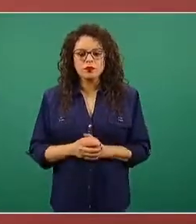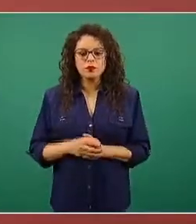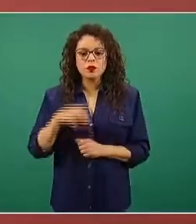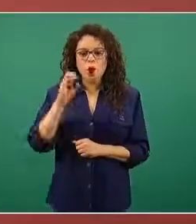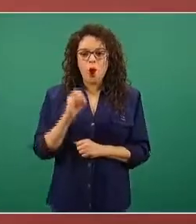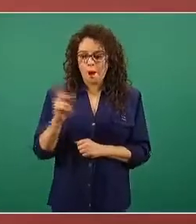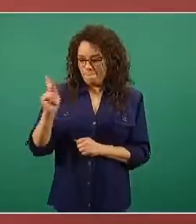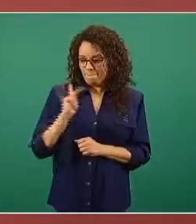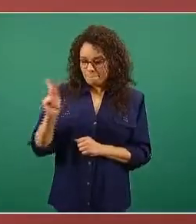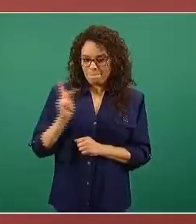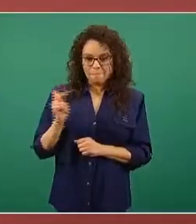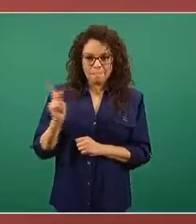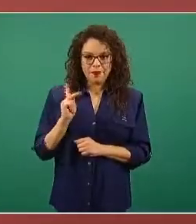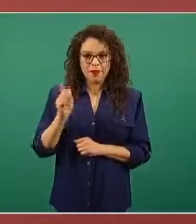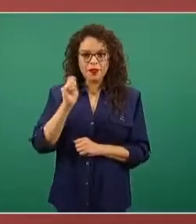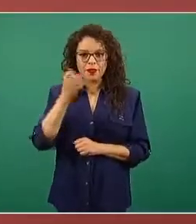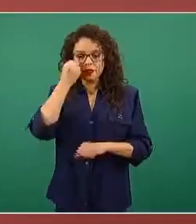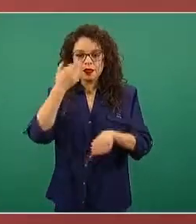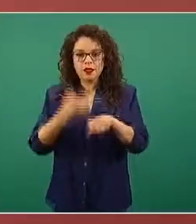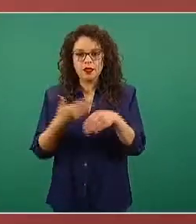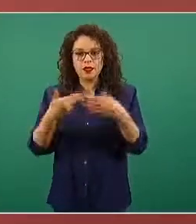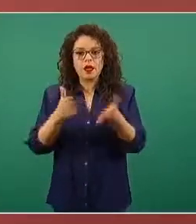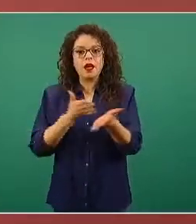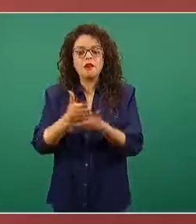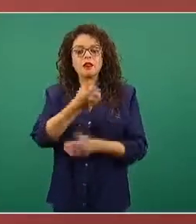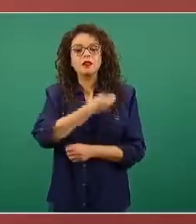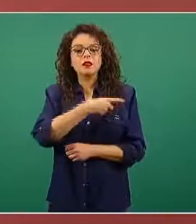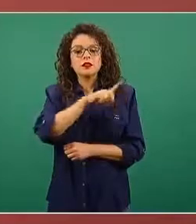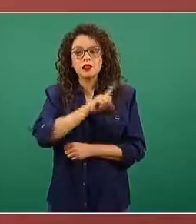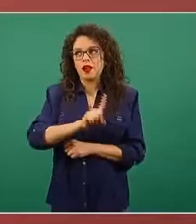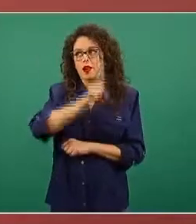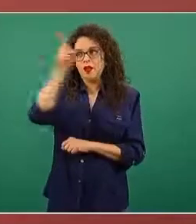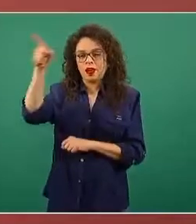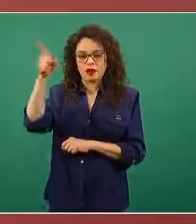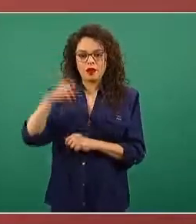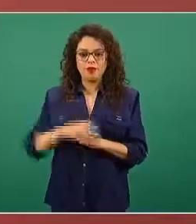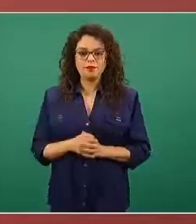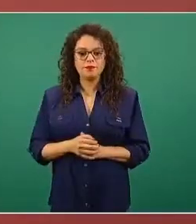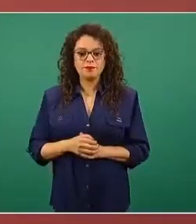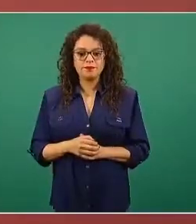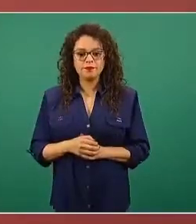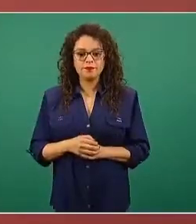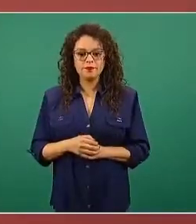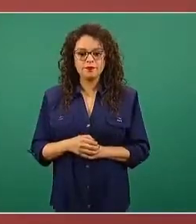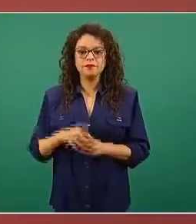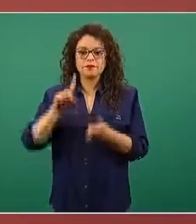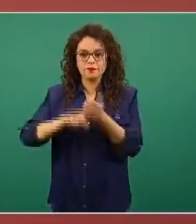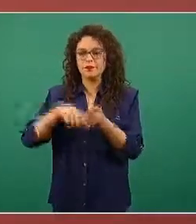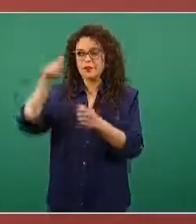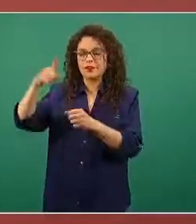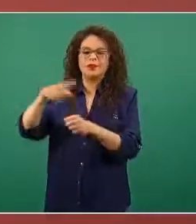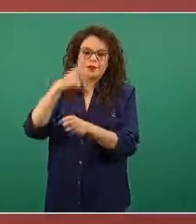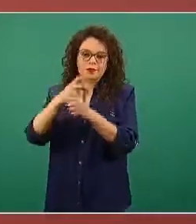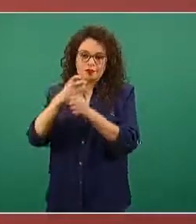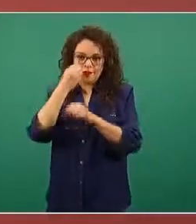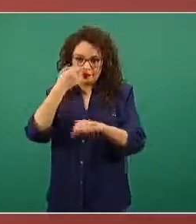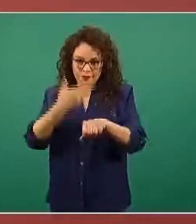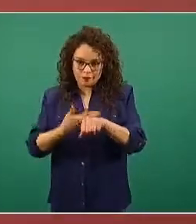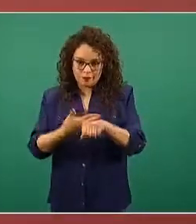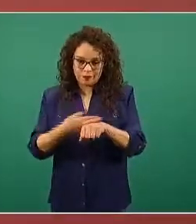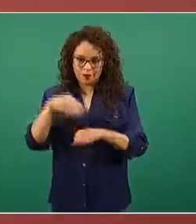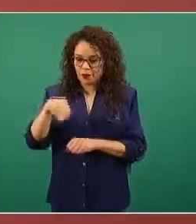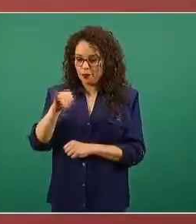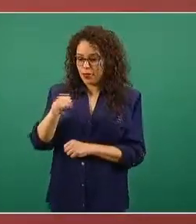la secretaria de Acceso a la Salud. Allá secretaria equivale a subsecretario y ministro equivale a